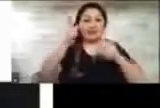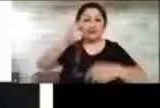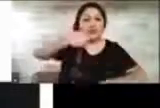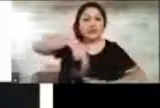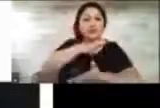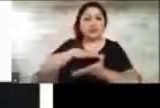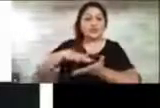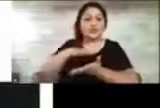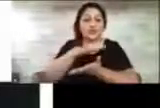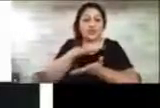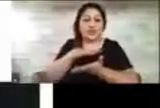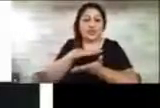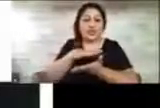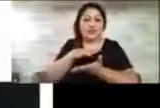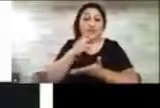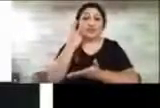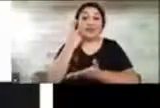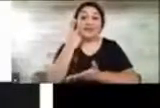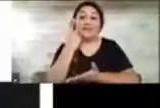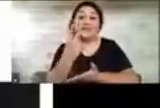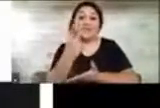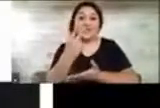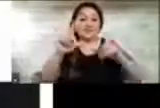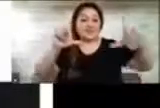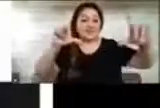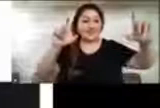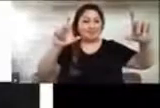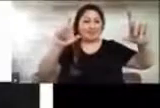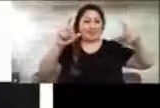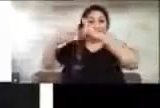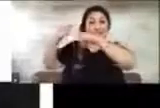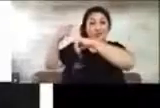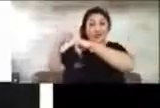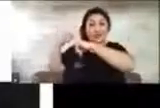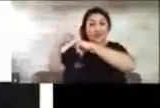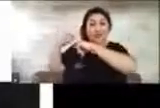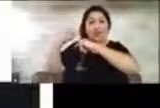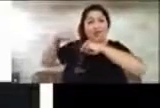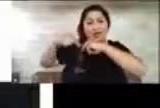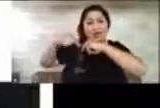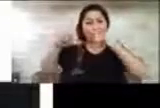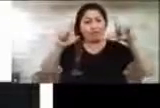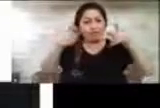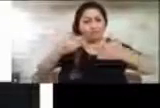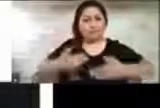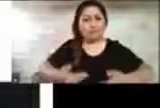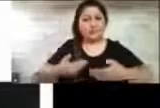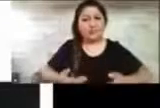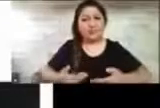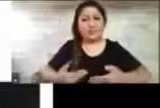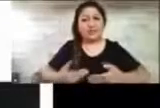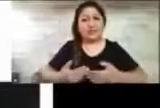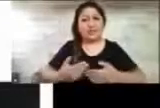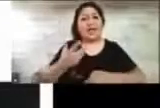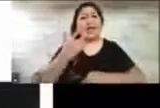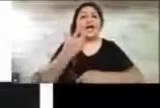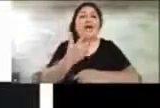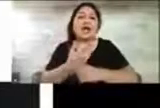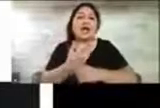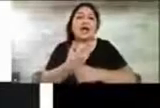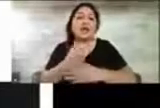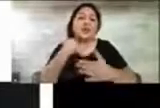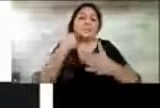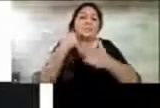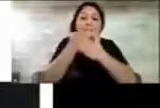y reconociendo esa imagen del Santiago más histórico y el Santiago actual, entendemos que hay unos mínimos, que hay unas metas por